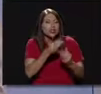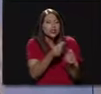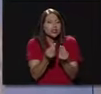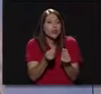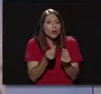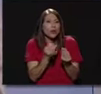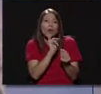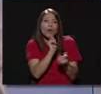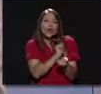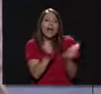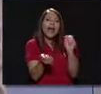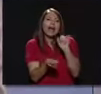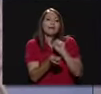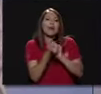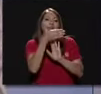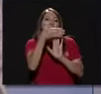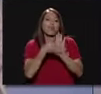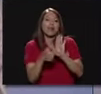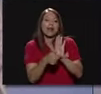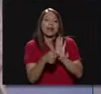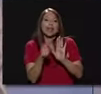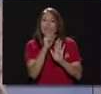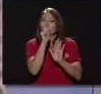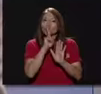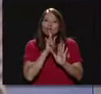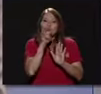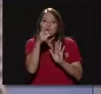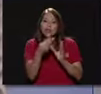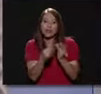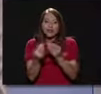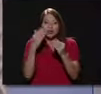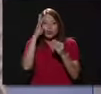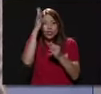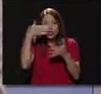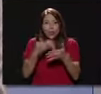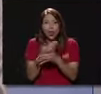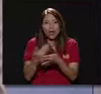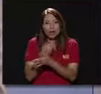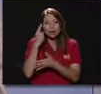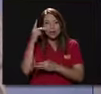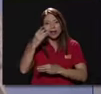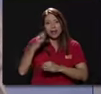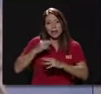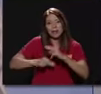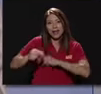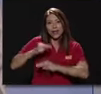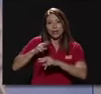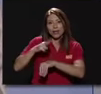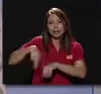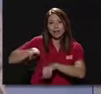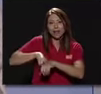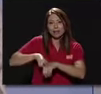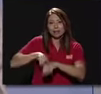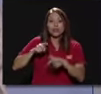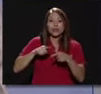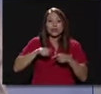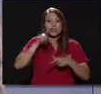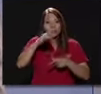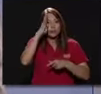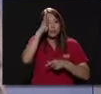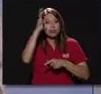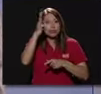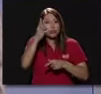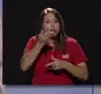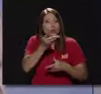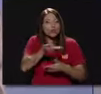productos o servicios innovadores para el mercado internacional. Entonces es fundamental también fomentar una mayor innovación de productos que sean